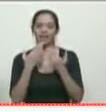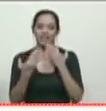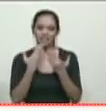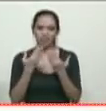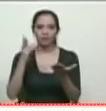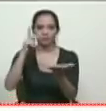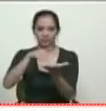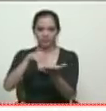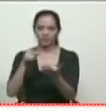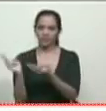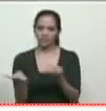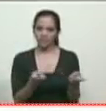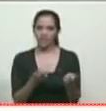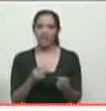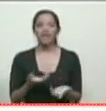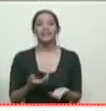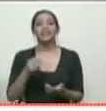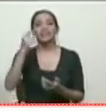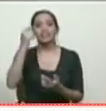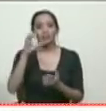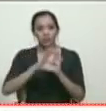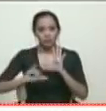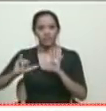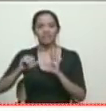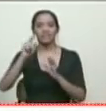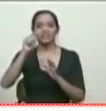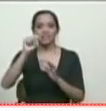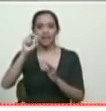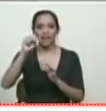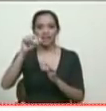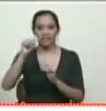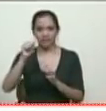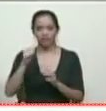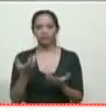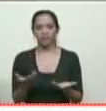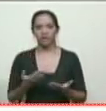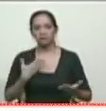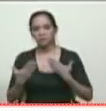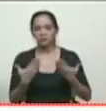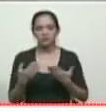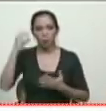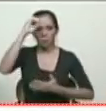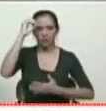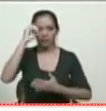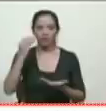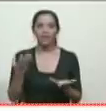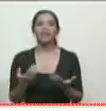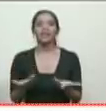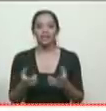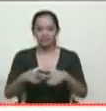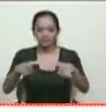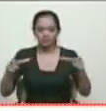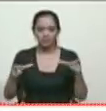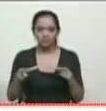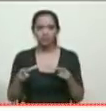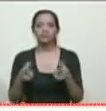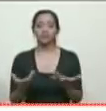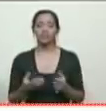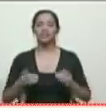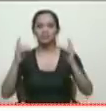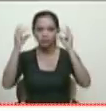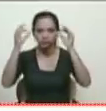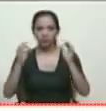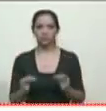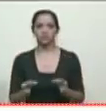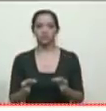presencia de la constituyente Tania Díaz, quien muy amablemente ha compartido con nosotros sus impresiones a propósito del momento trascendental y decisivo